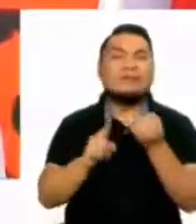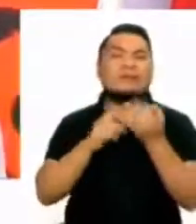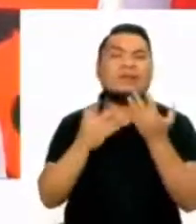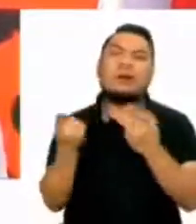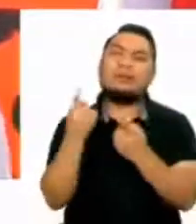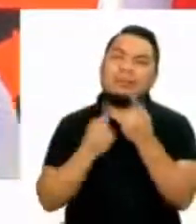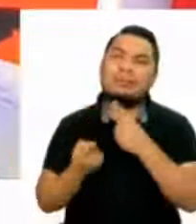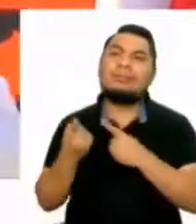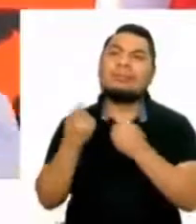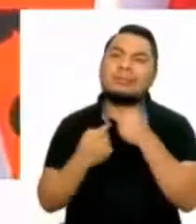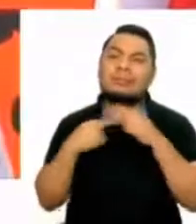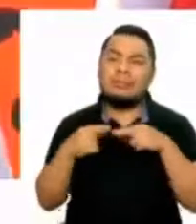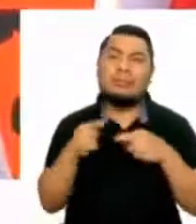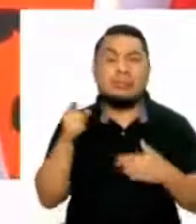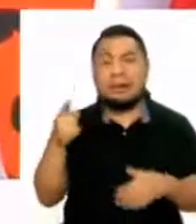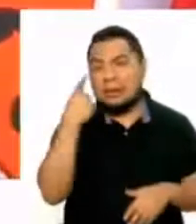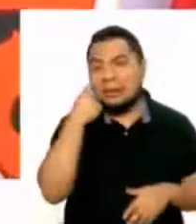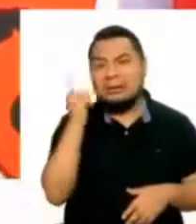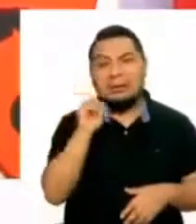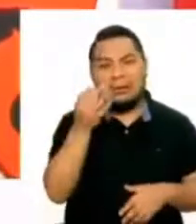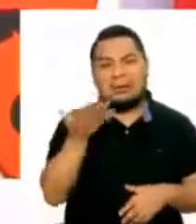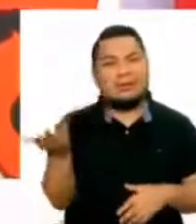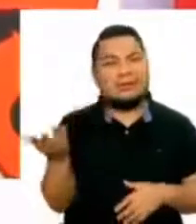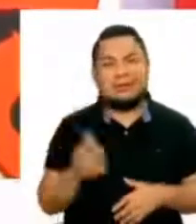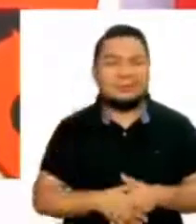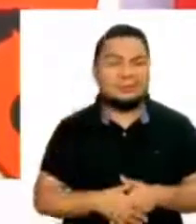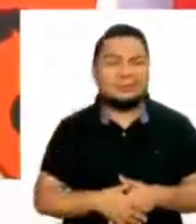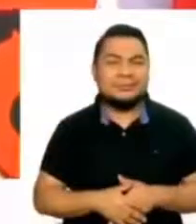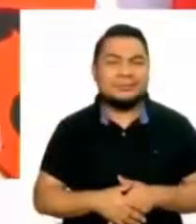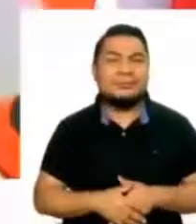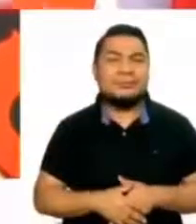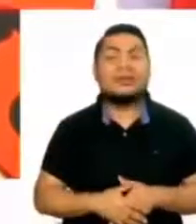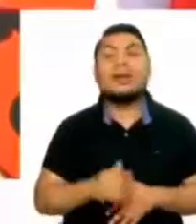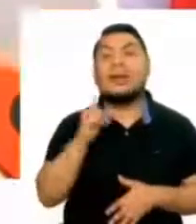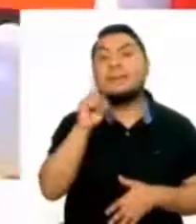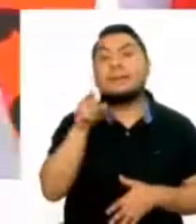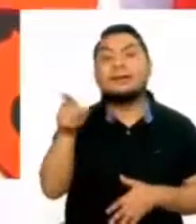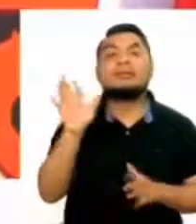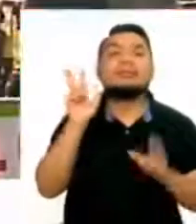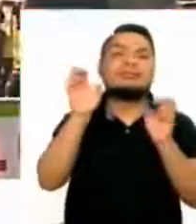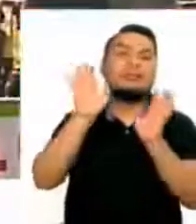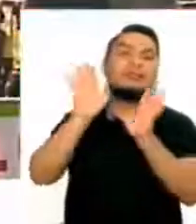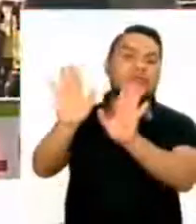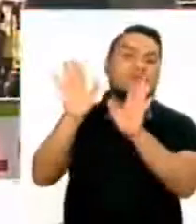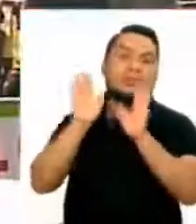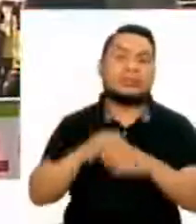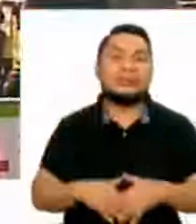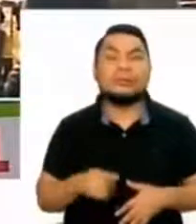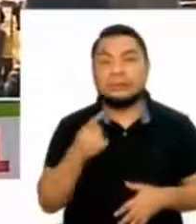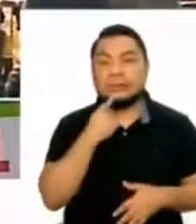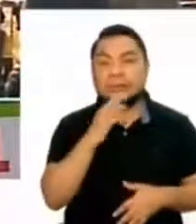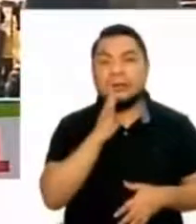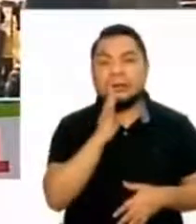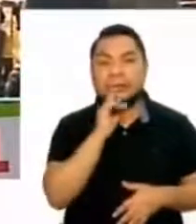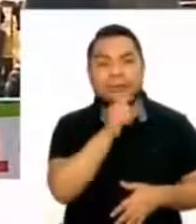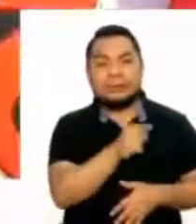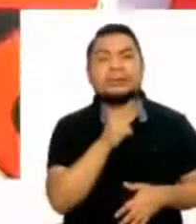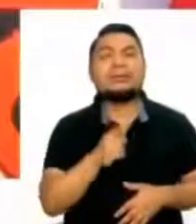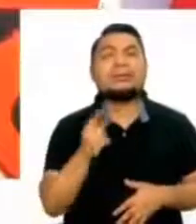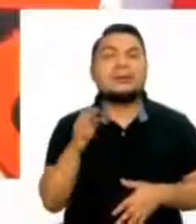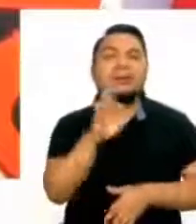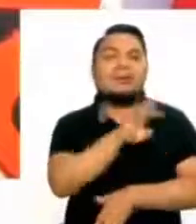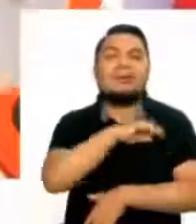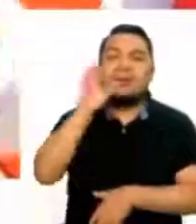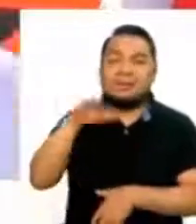cosas cuando no conocen la realidad. Pero eso es asunto de ellos. Fue al comentar sobre las